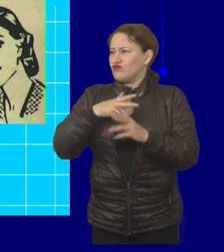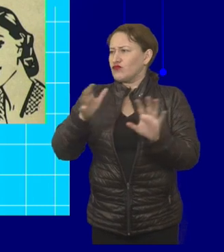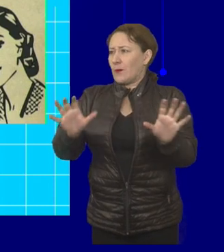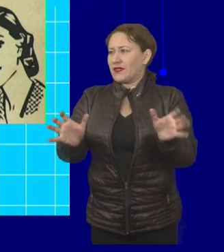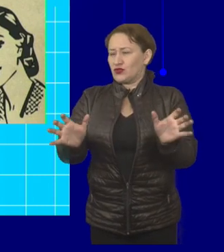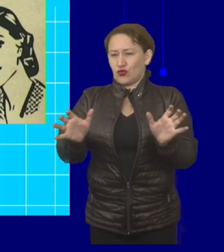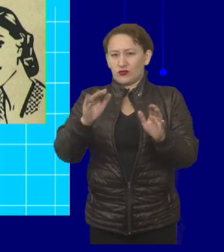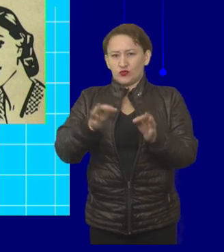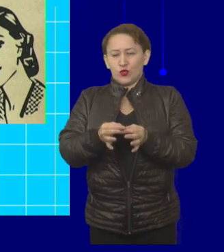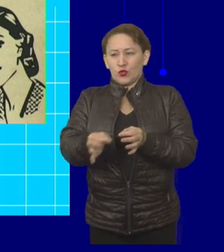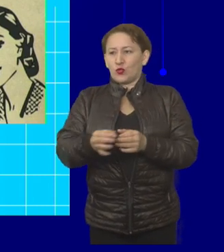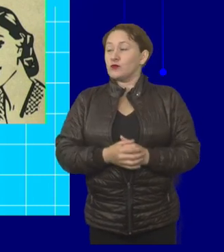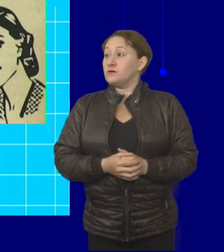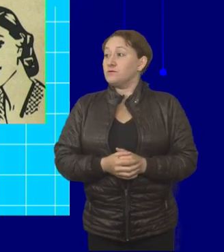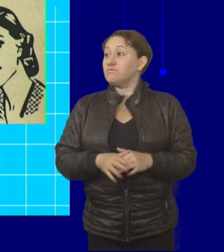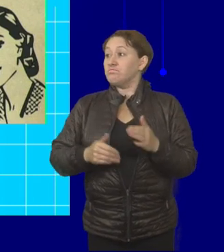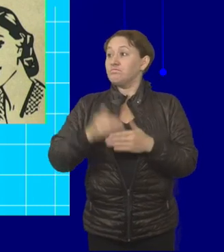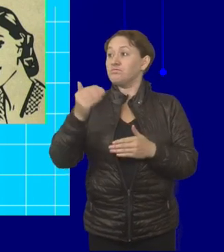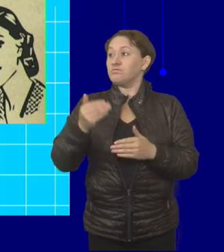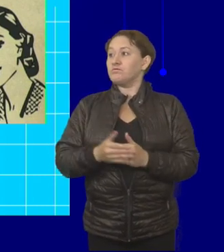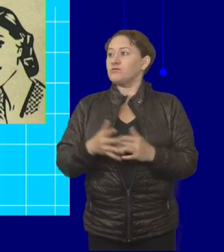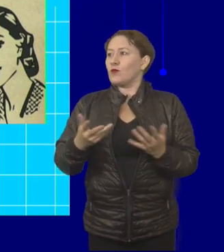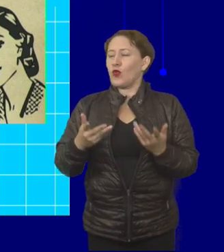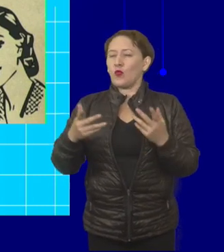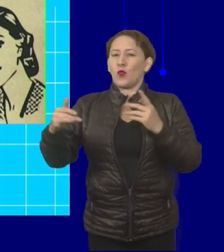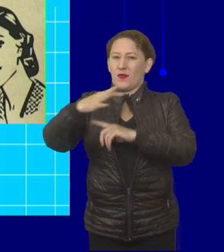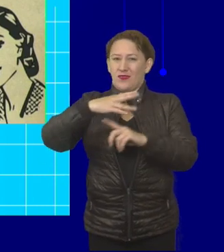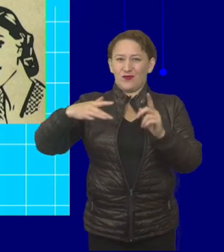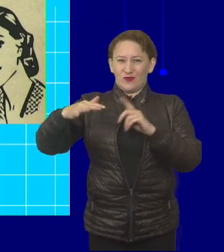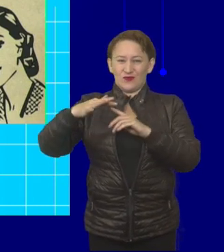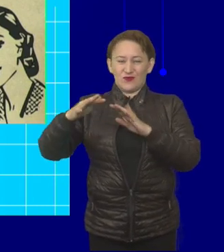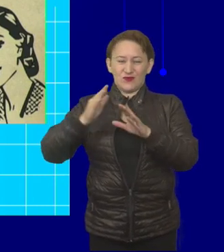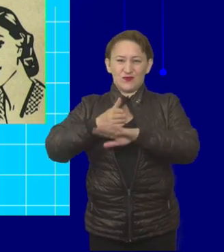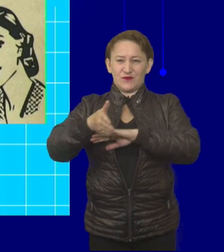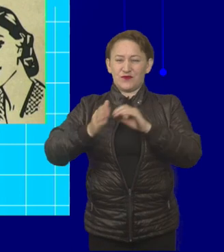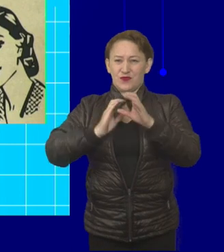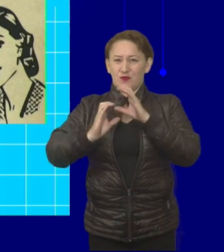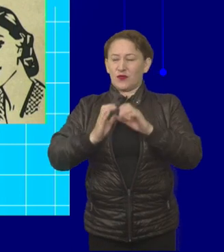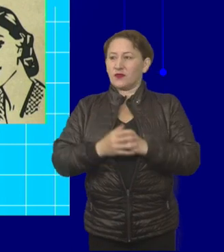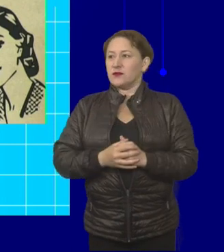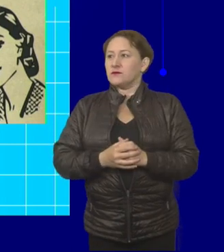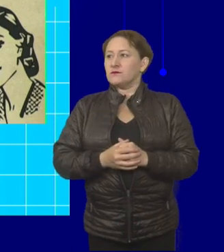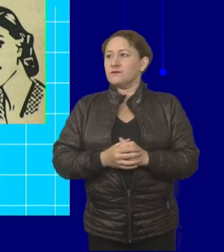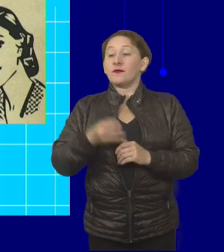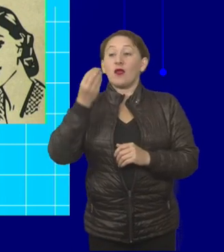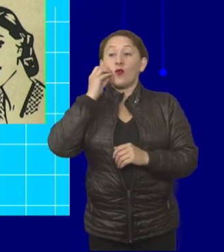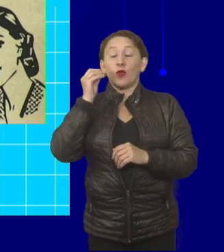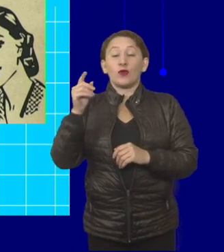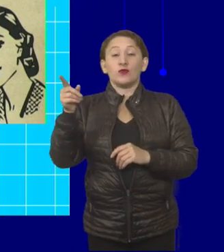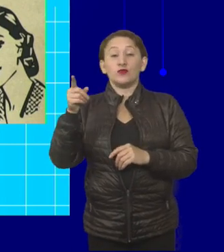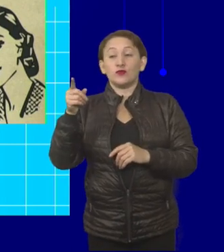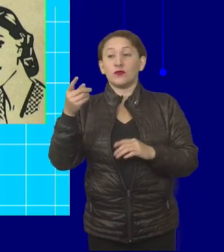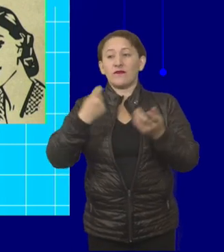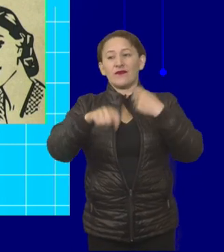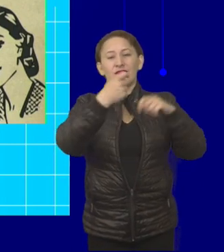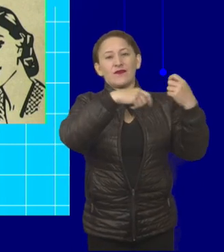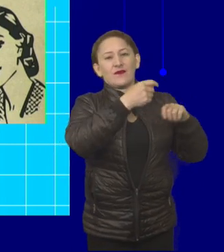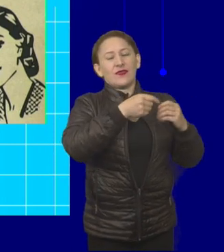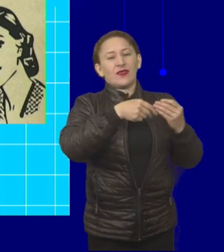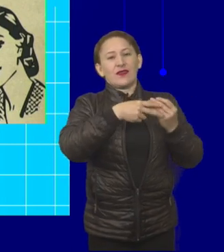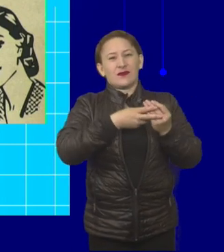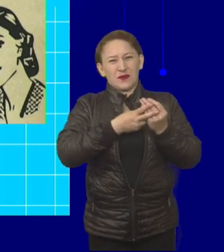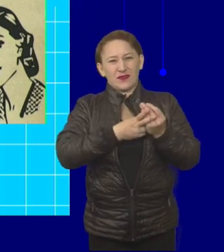emisora del pueblo, ahí ya empiezan a entrar los medios y mis abuelos tenían una ferretería que se llamaba el